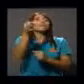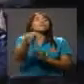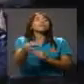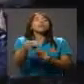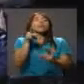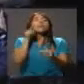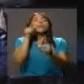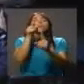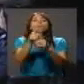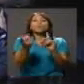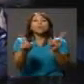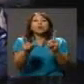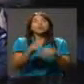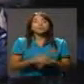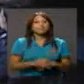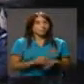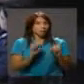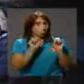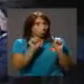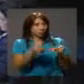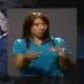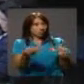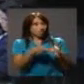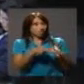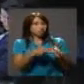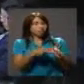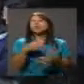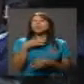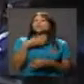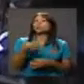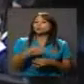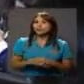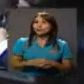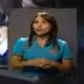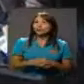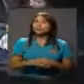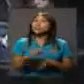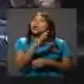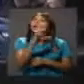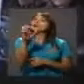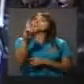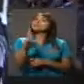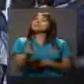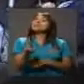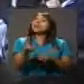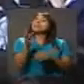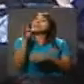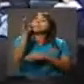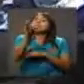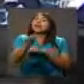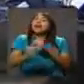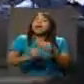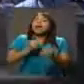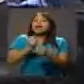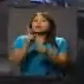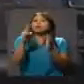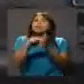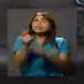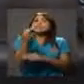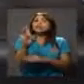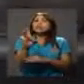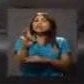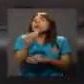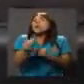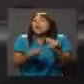Don José Miguel. ¿Podría repetirme la pregunta? Con mucho gusto. ¿Cómo es la Costa Rica del 2018 que visualizan en términos de